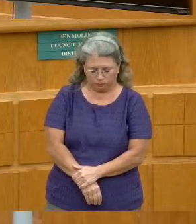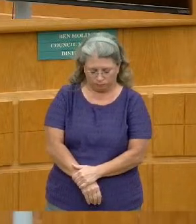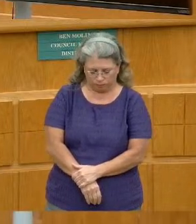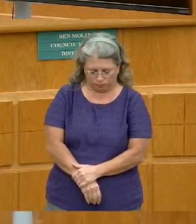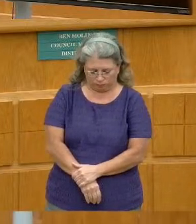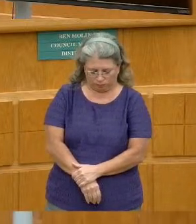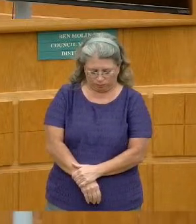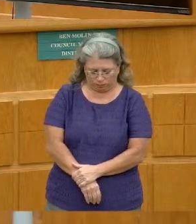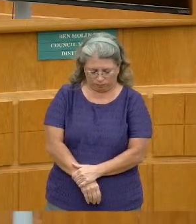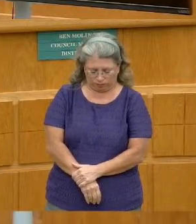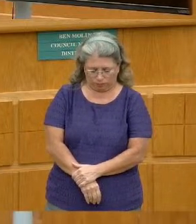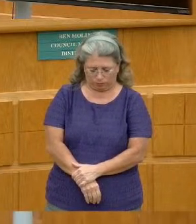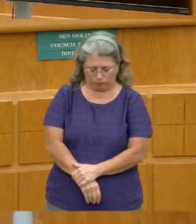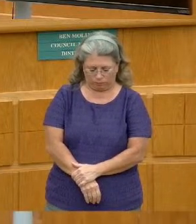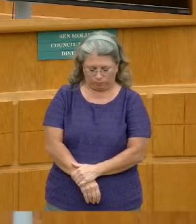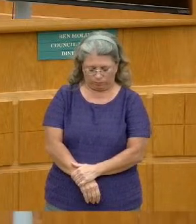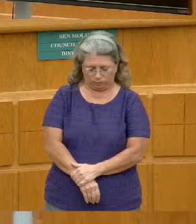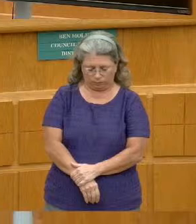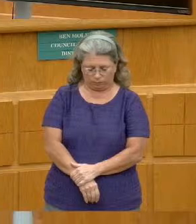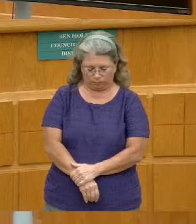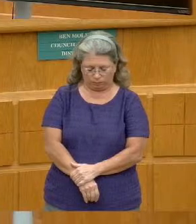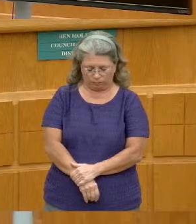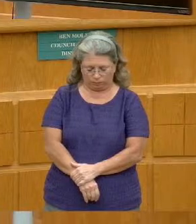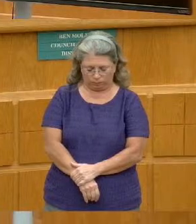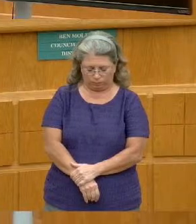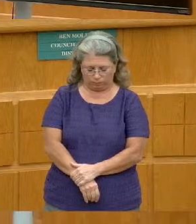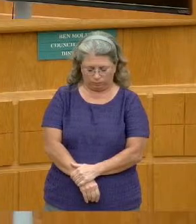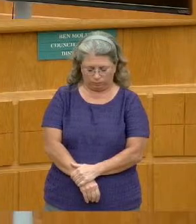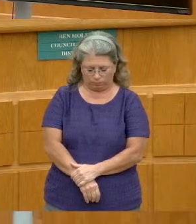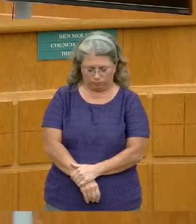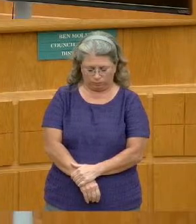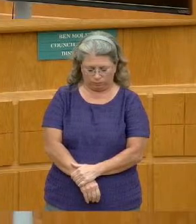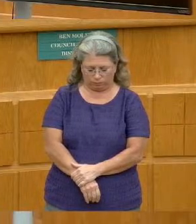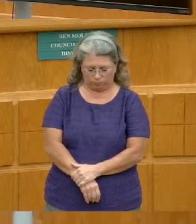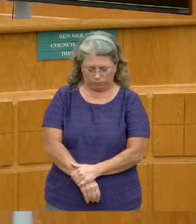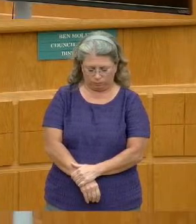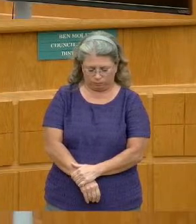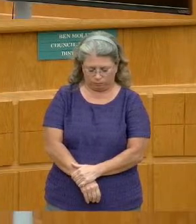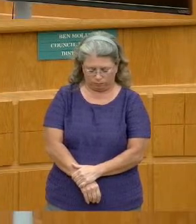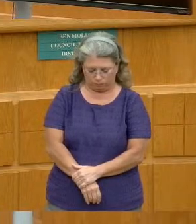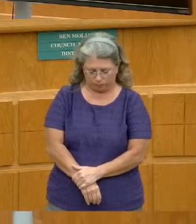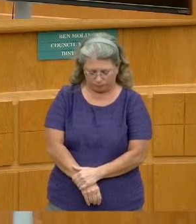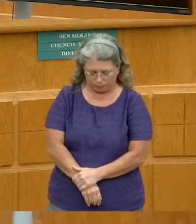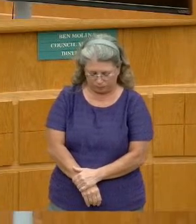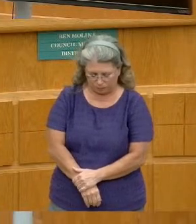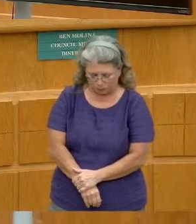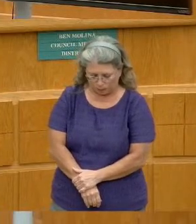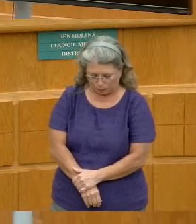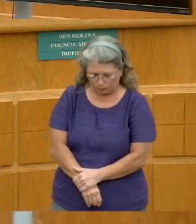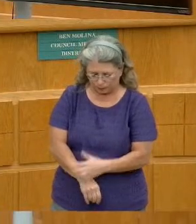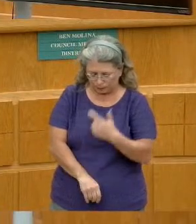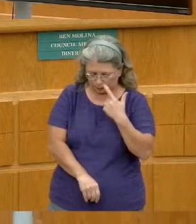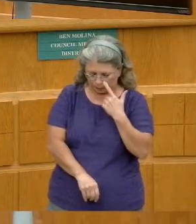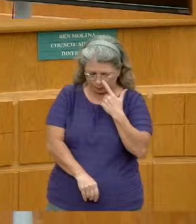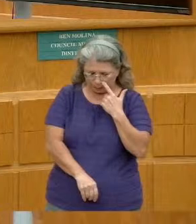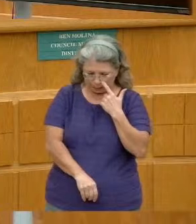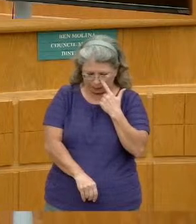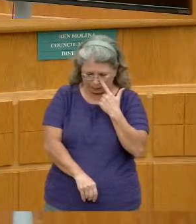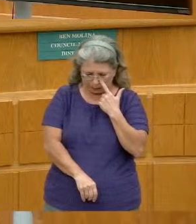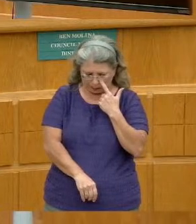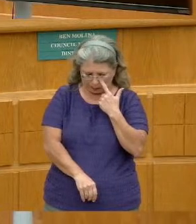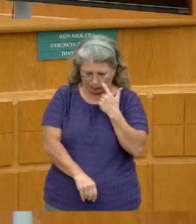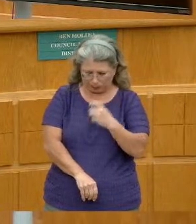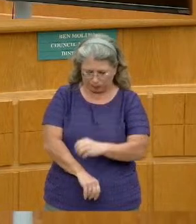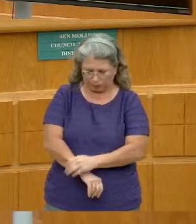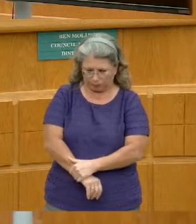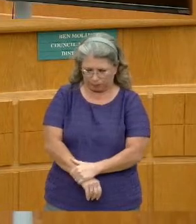93. A la fecha se reportan 8 fallecimientos. El más reciente fue anoche un hombre en sus años 50. Las pruebas que se iban a realizar en el Concrete Street